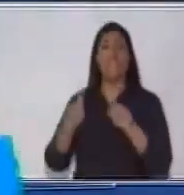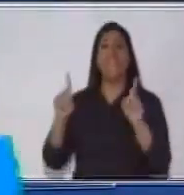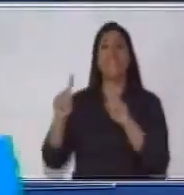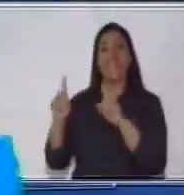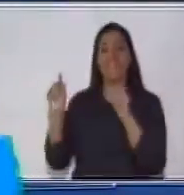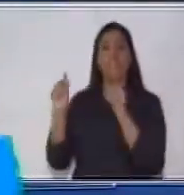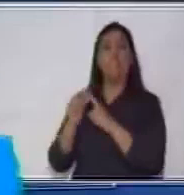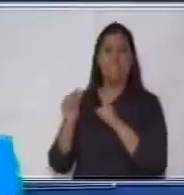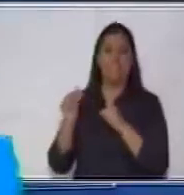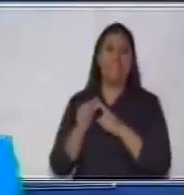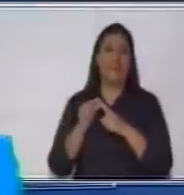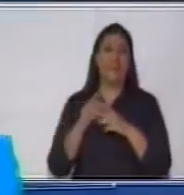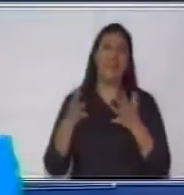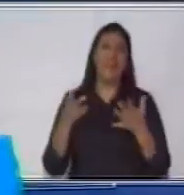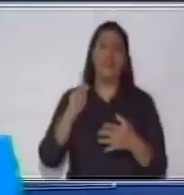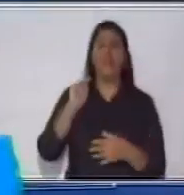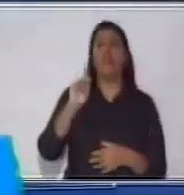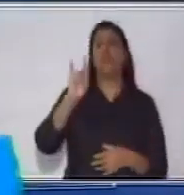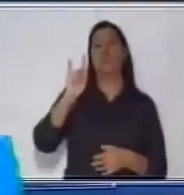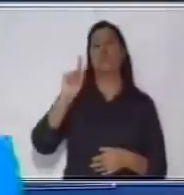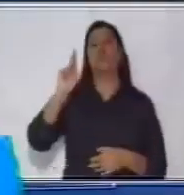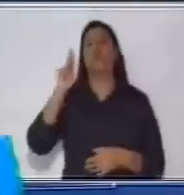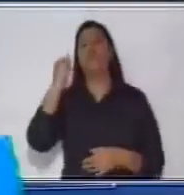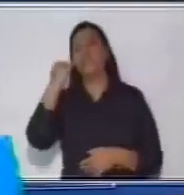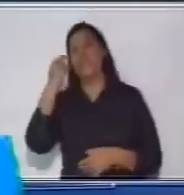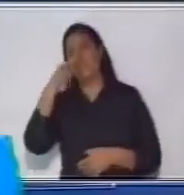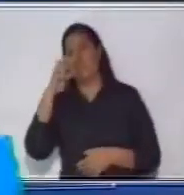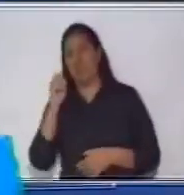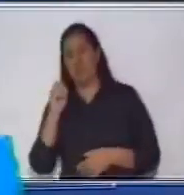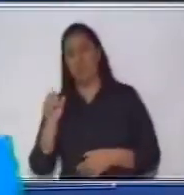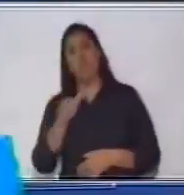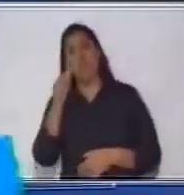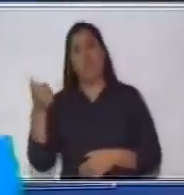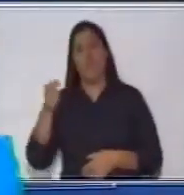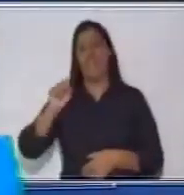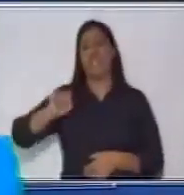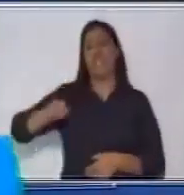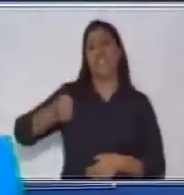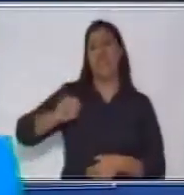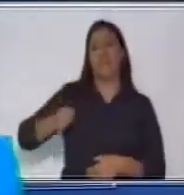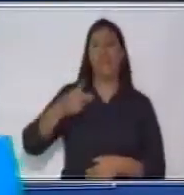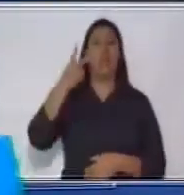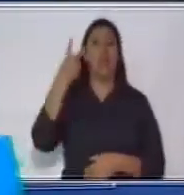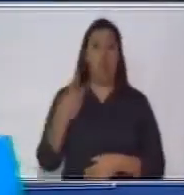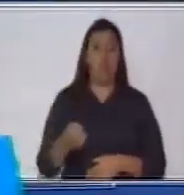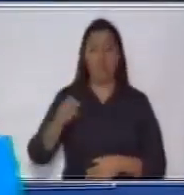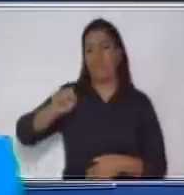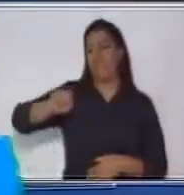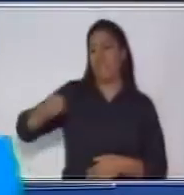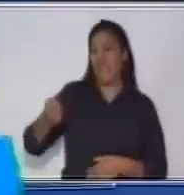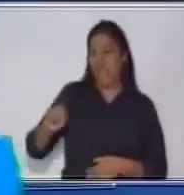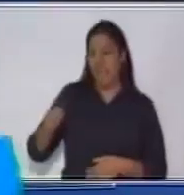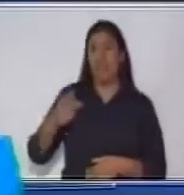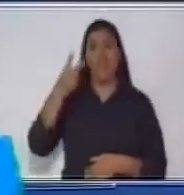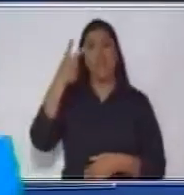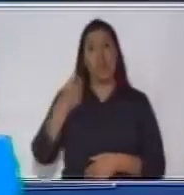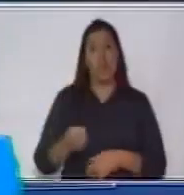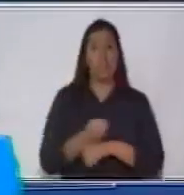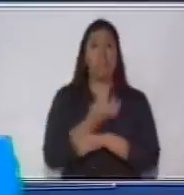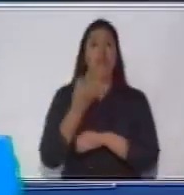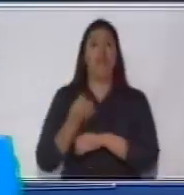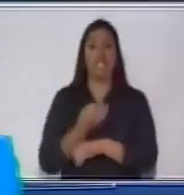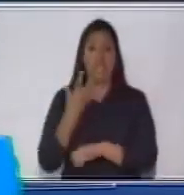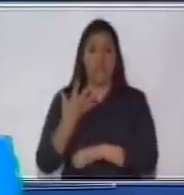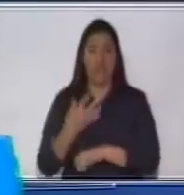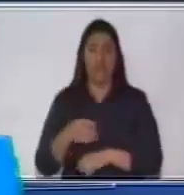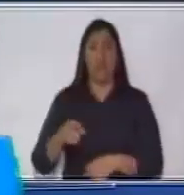palabras. Yuyito, llave. Luego tenemos nueva otra vez llave, luego tenemos ballena.